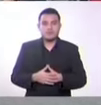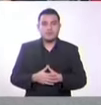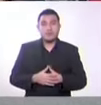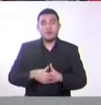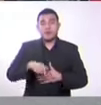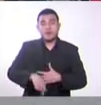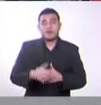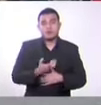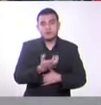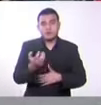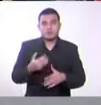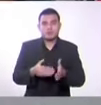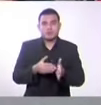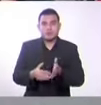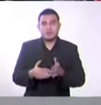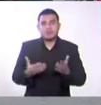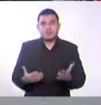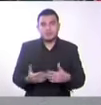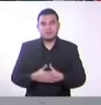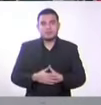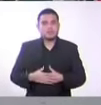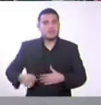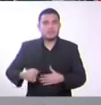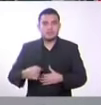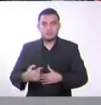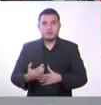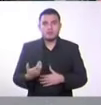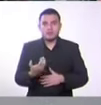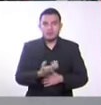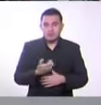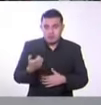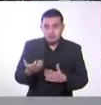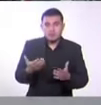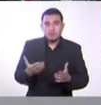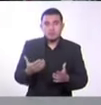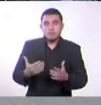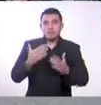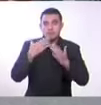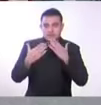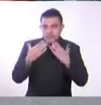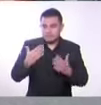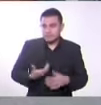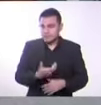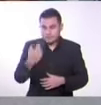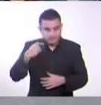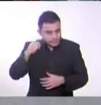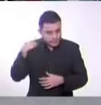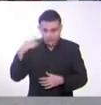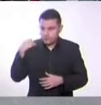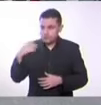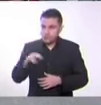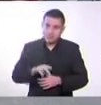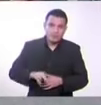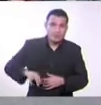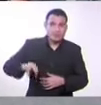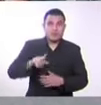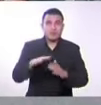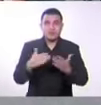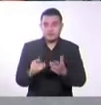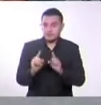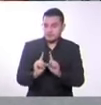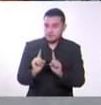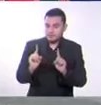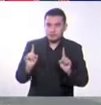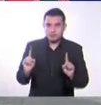comencemos. Sería, bueno, como siempre las indicaciones, Luis, que les damos a nuestros amiguitos y amiguitas, que es guarden la distancia